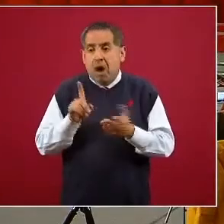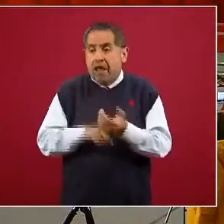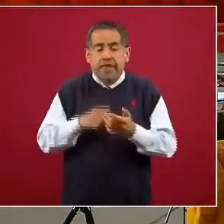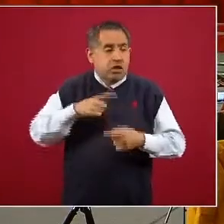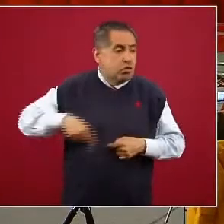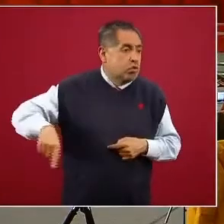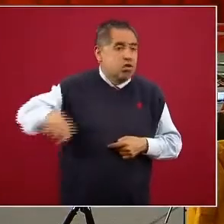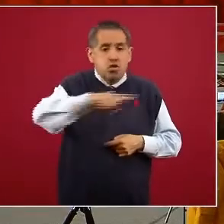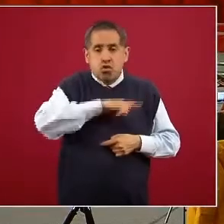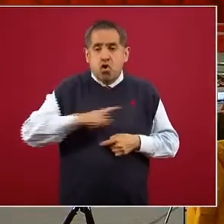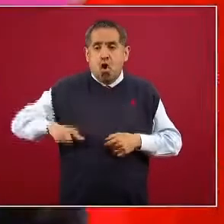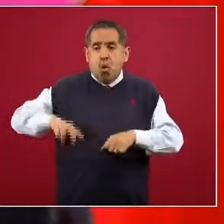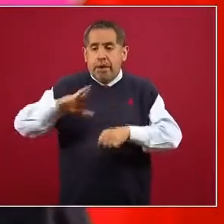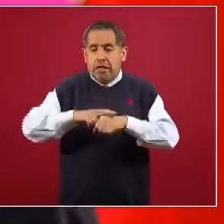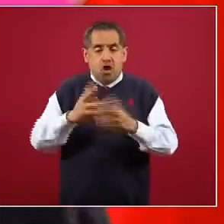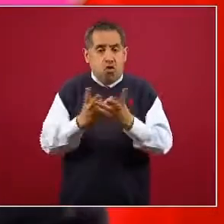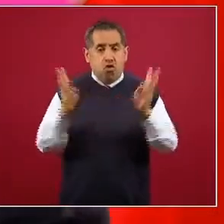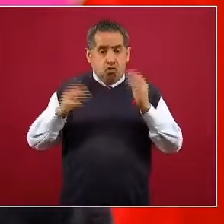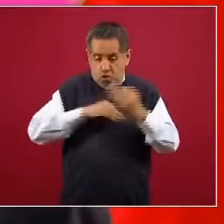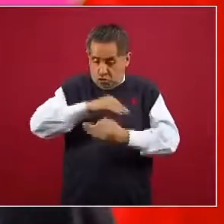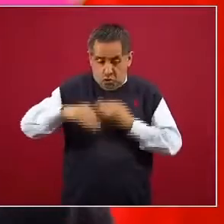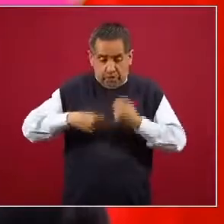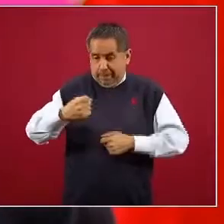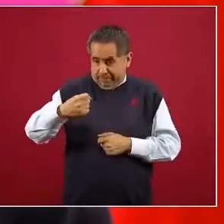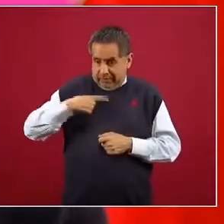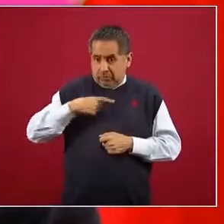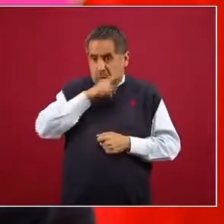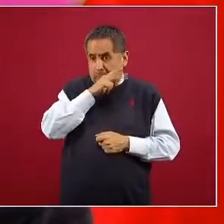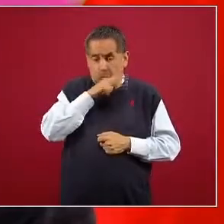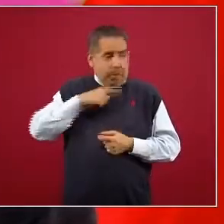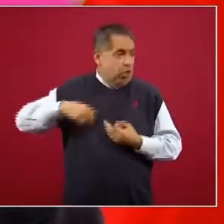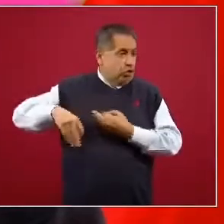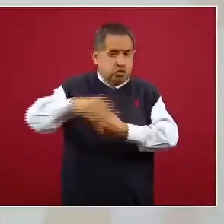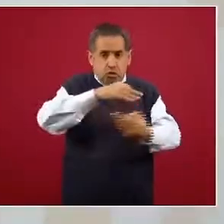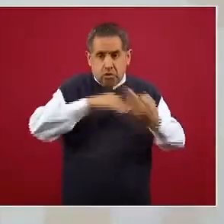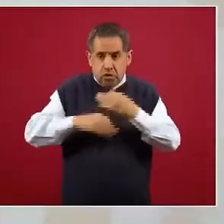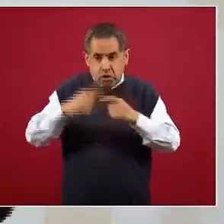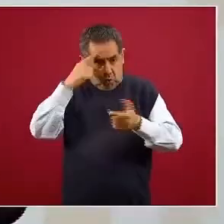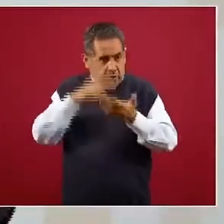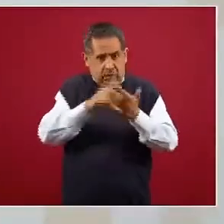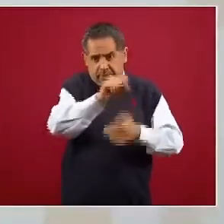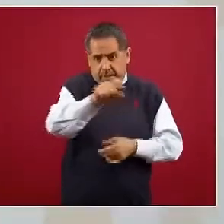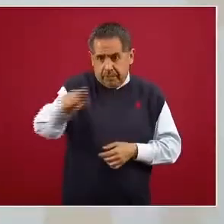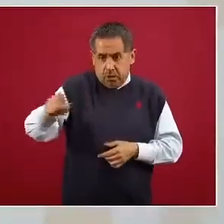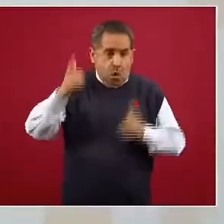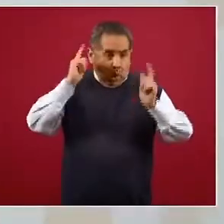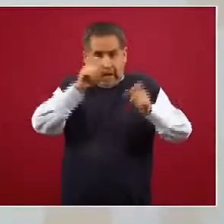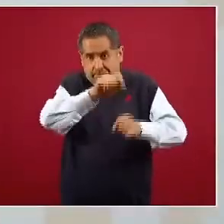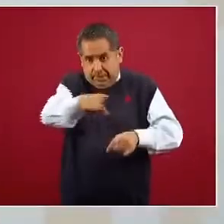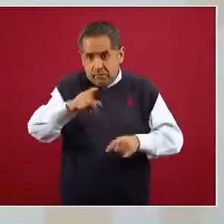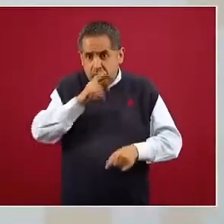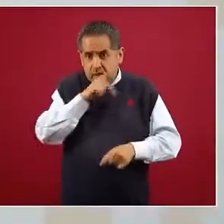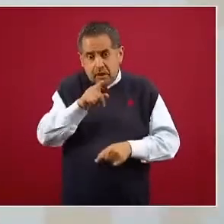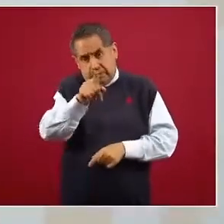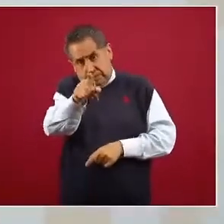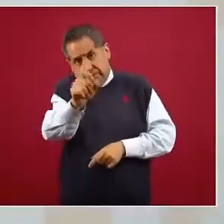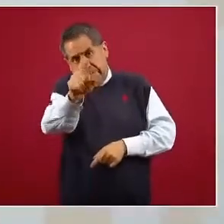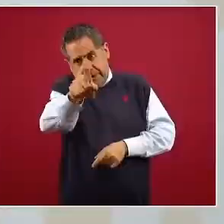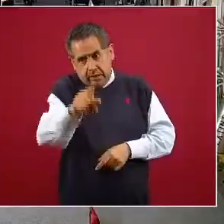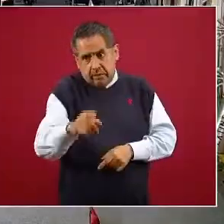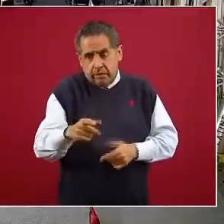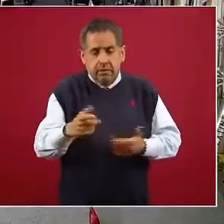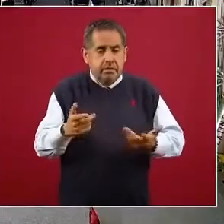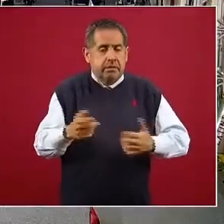inquietud que tenemos en plural todos, y estoy seguro que ustedes también, espero que también ustedes, y también ustedes.